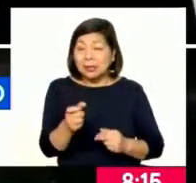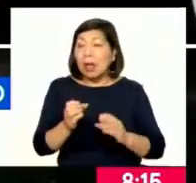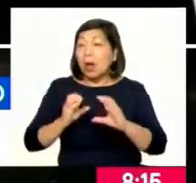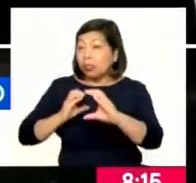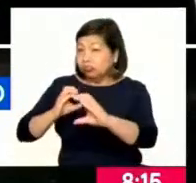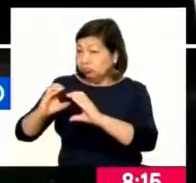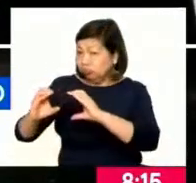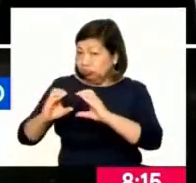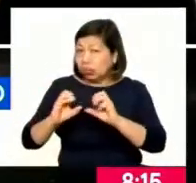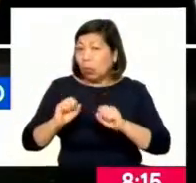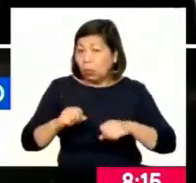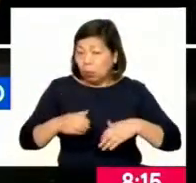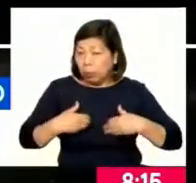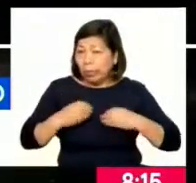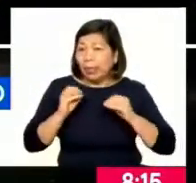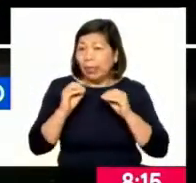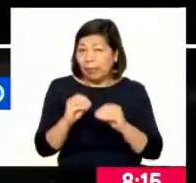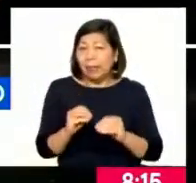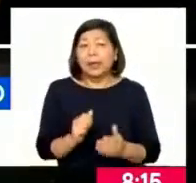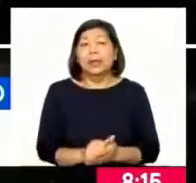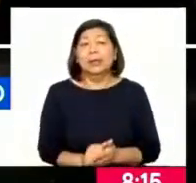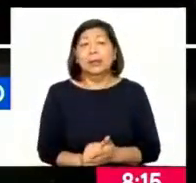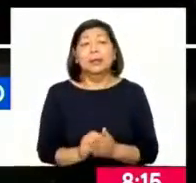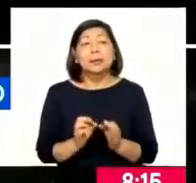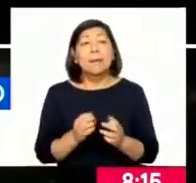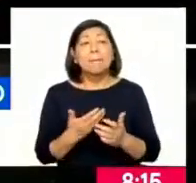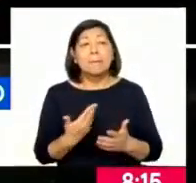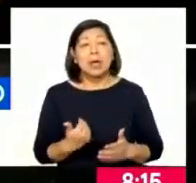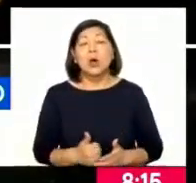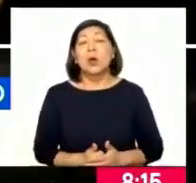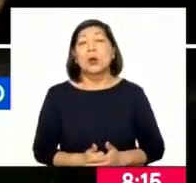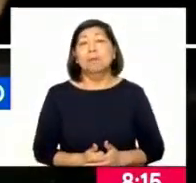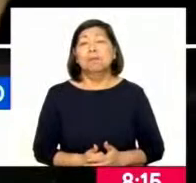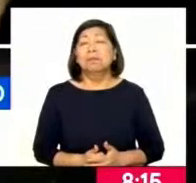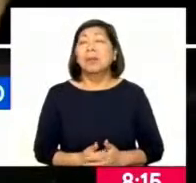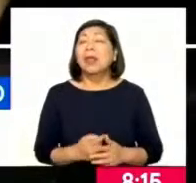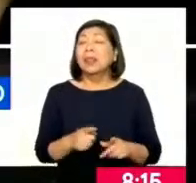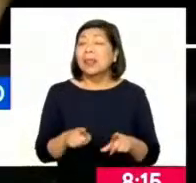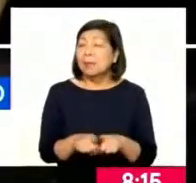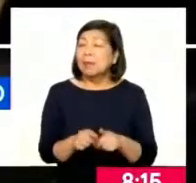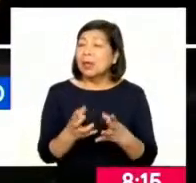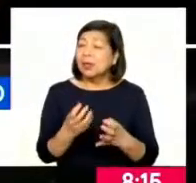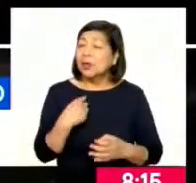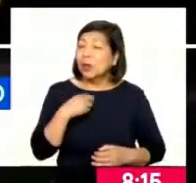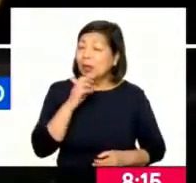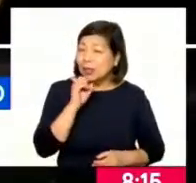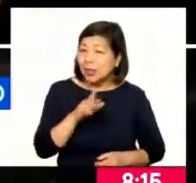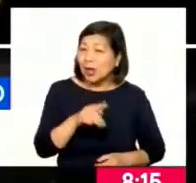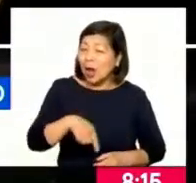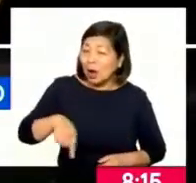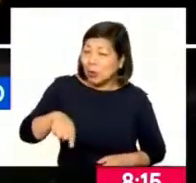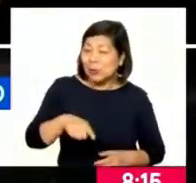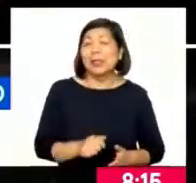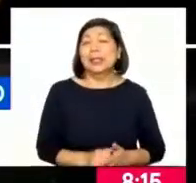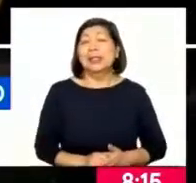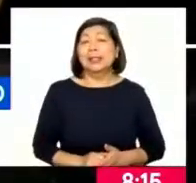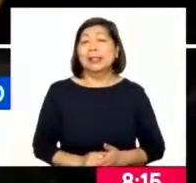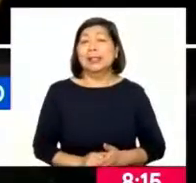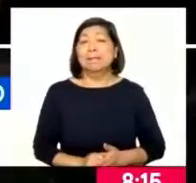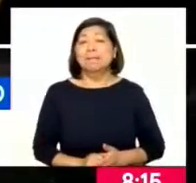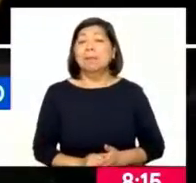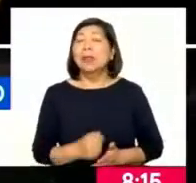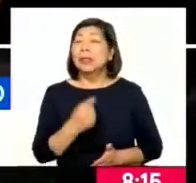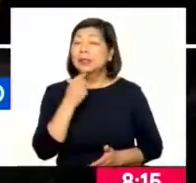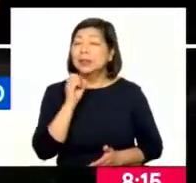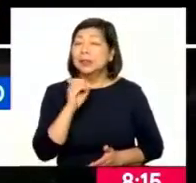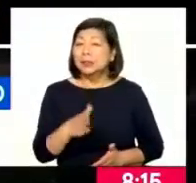diálogo también pueda darse de una manera efectiva, ¿no? Y me permito también aprovechar este espacio para